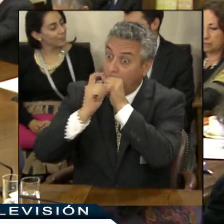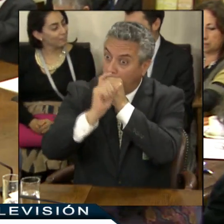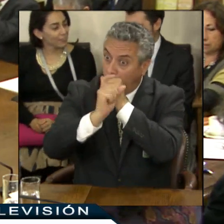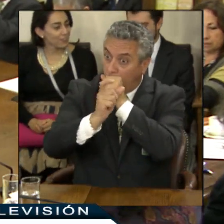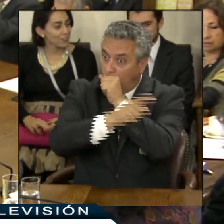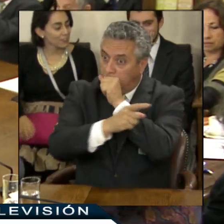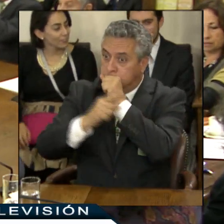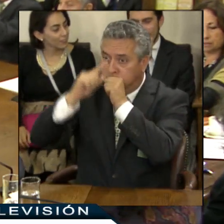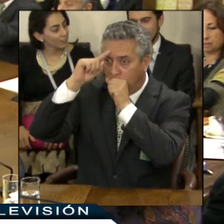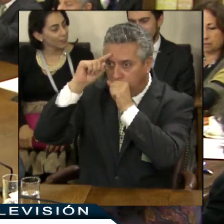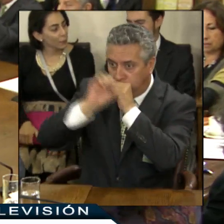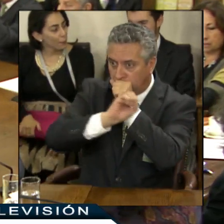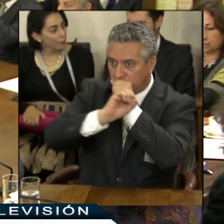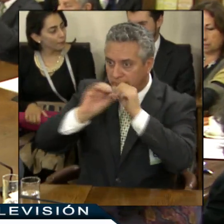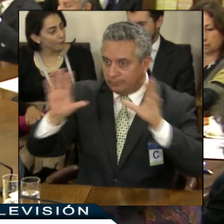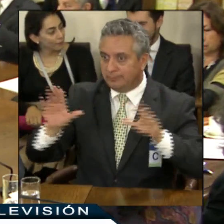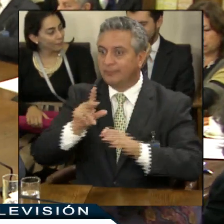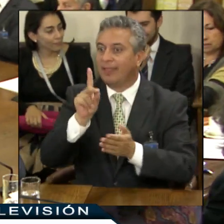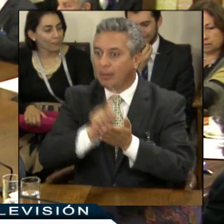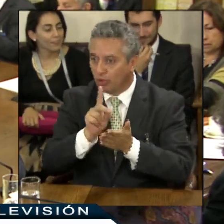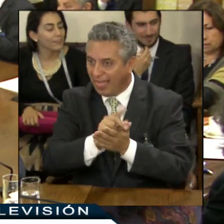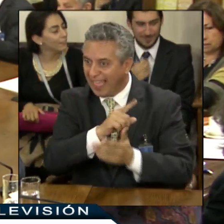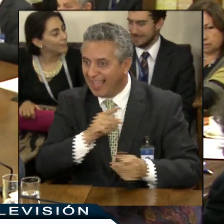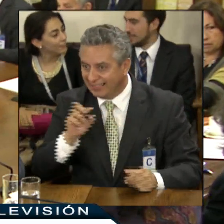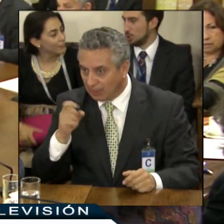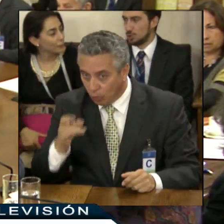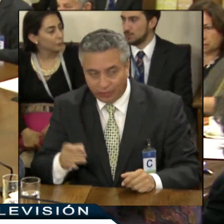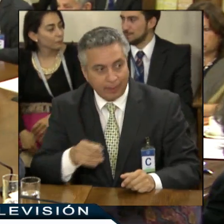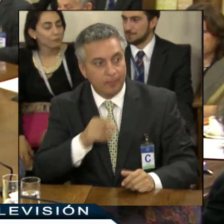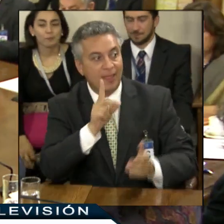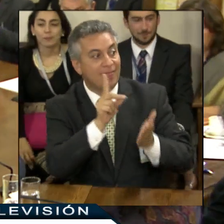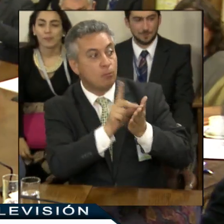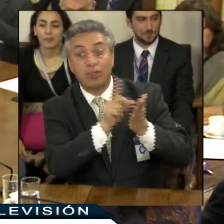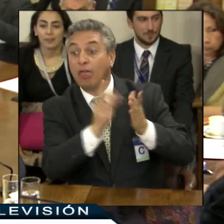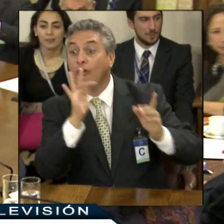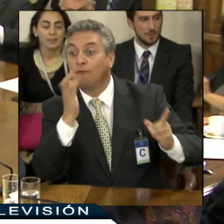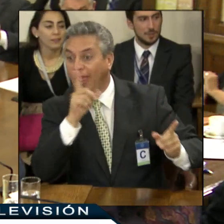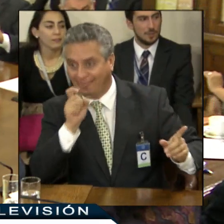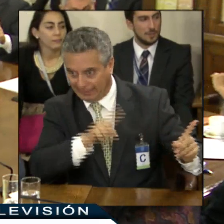aclaración la diputada sepul diputado